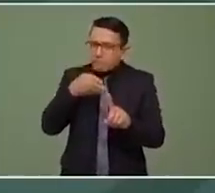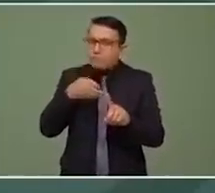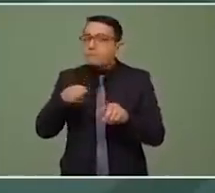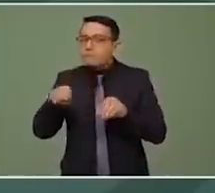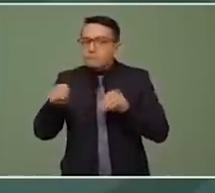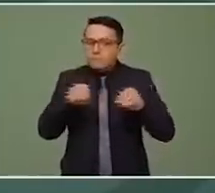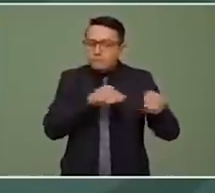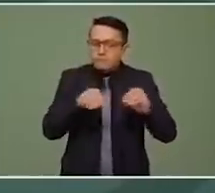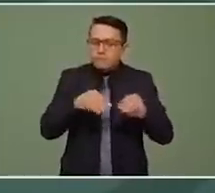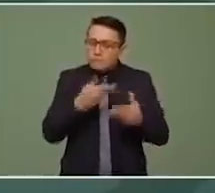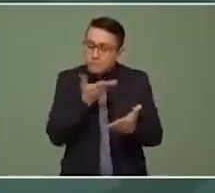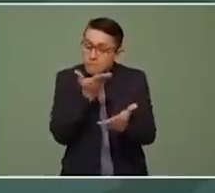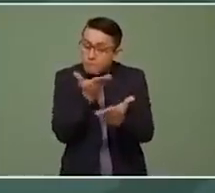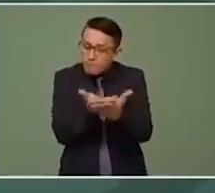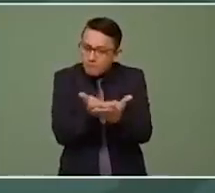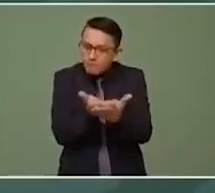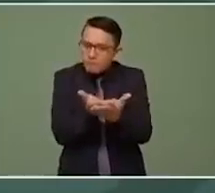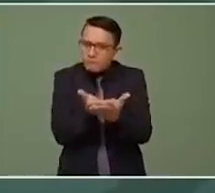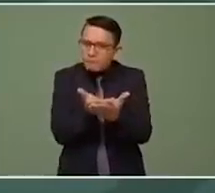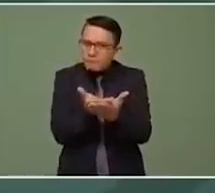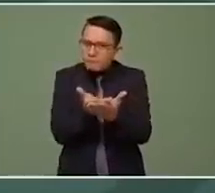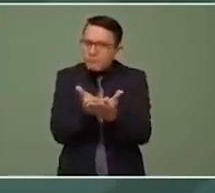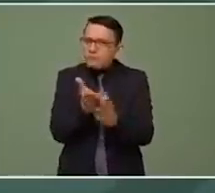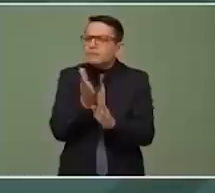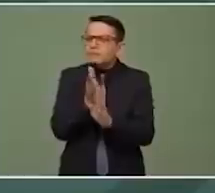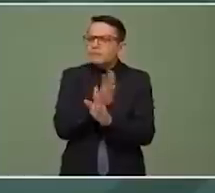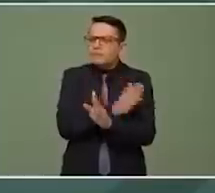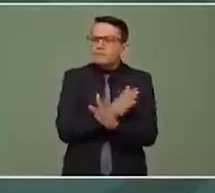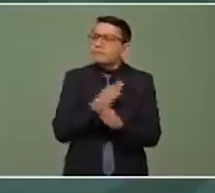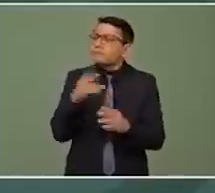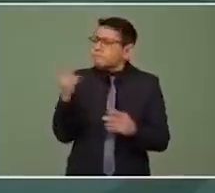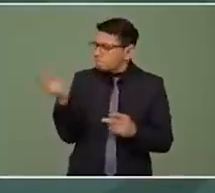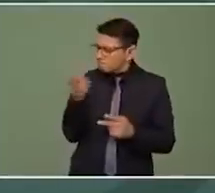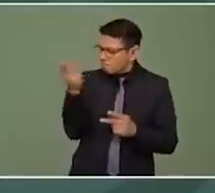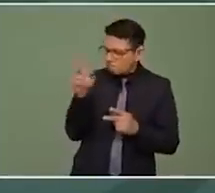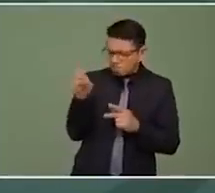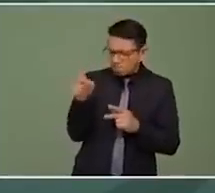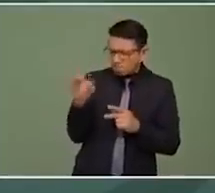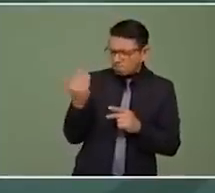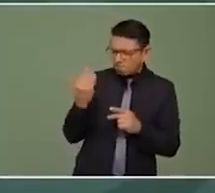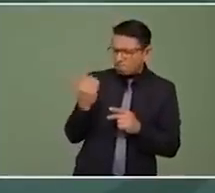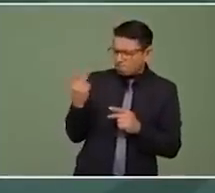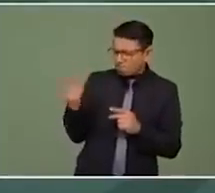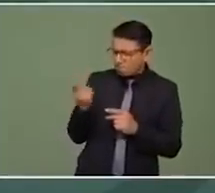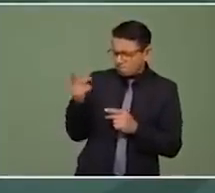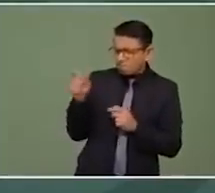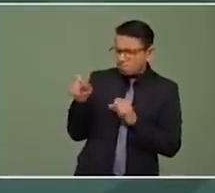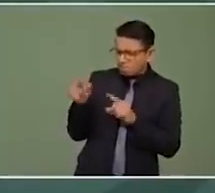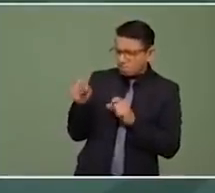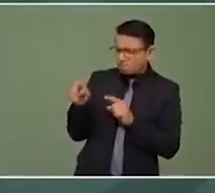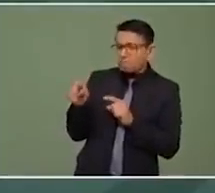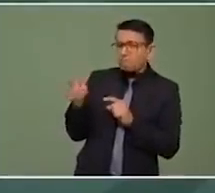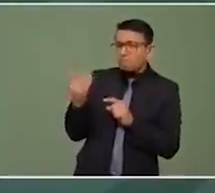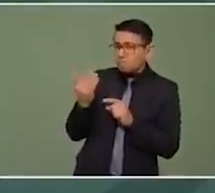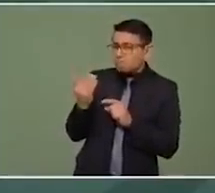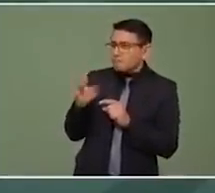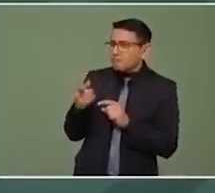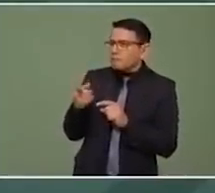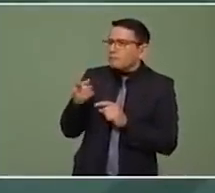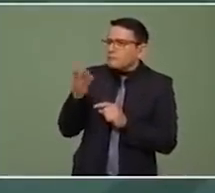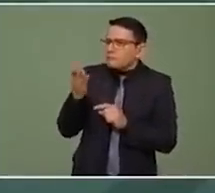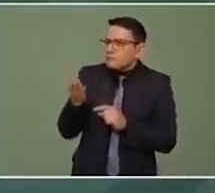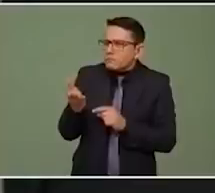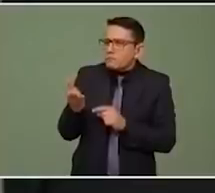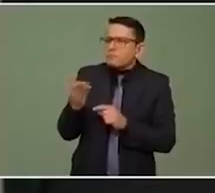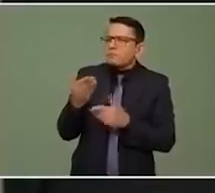estamos proponiendo acerca de tu pregunta sobre los trenes del metro sobre